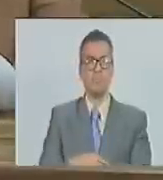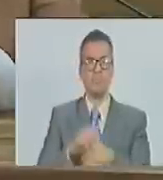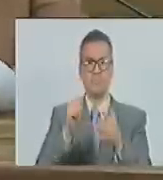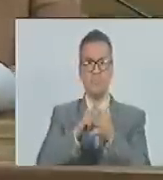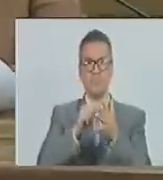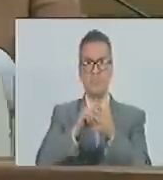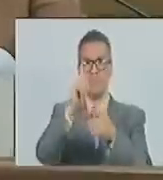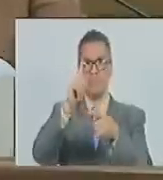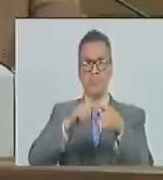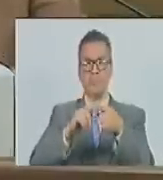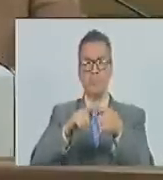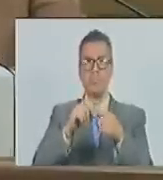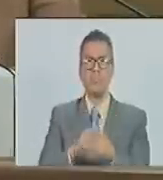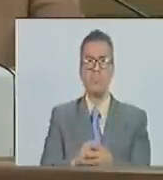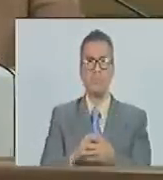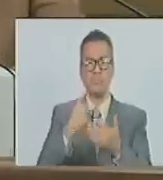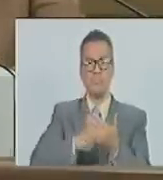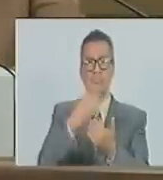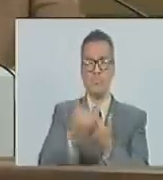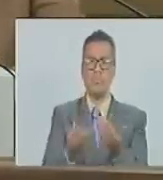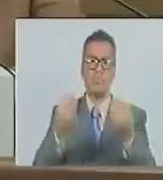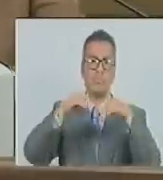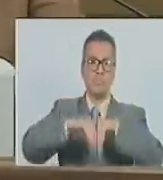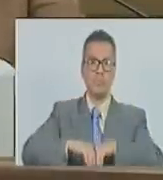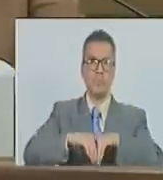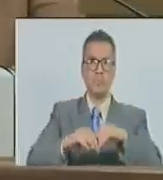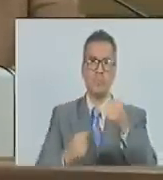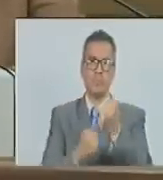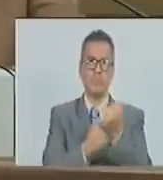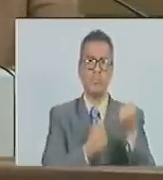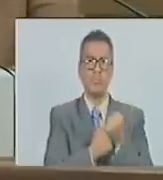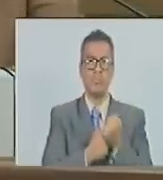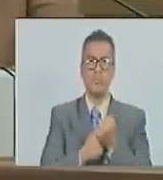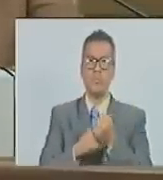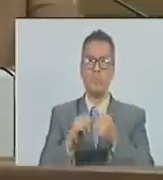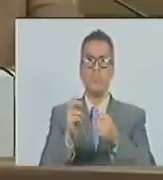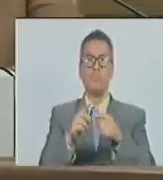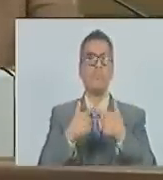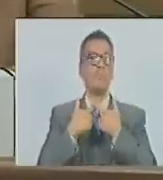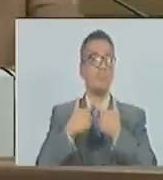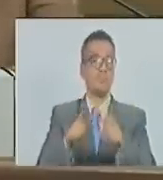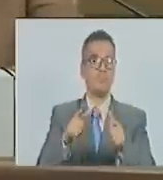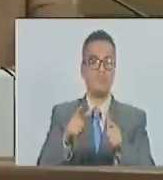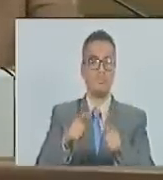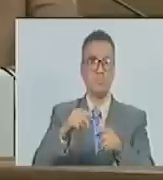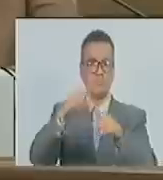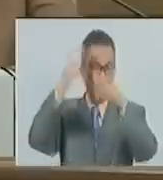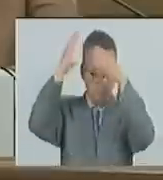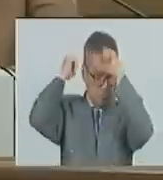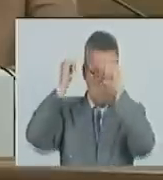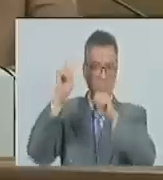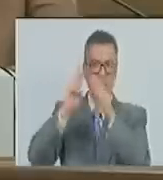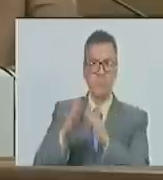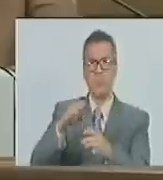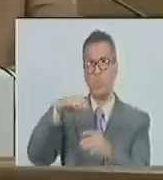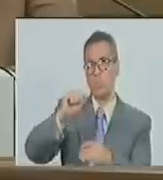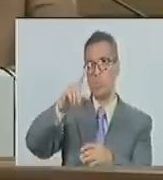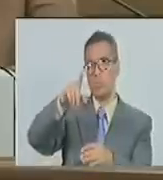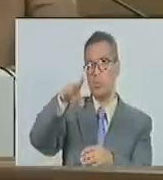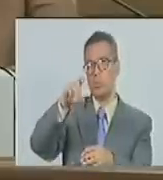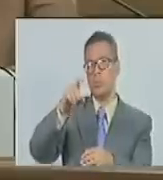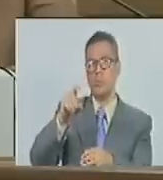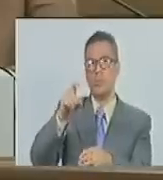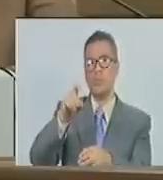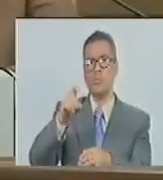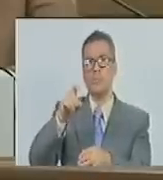Punto número uno. Proyecto de acuerdo en respaldo a la inmediata liberación del diplomático venezolano Alex Naim